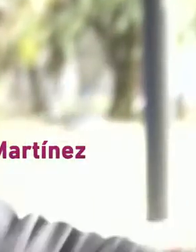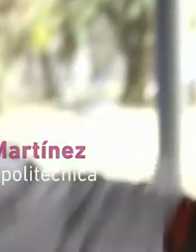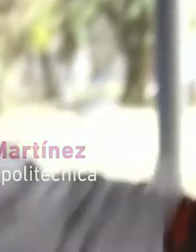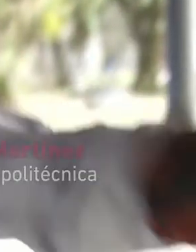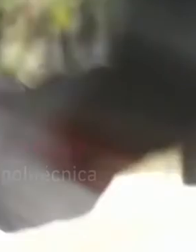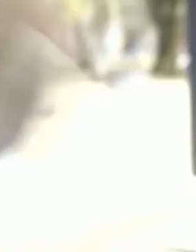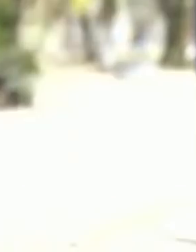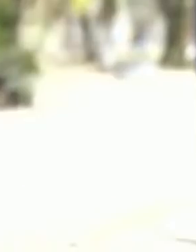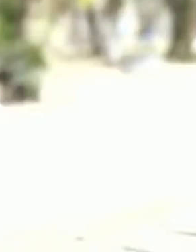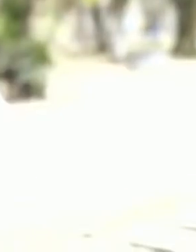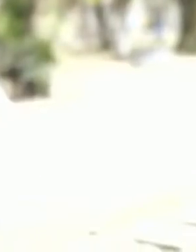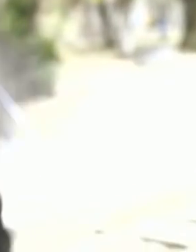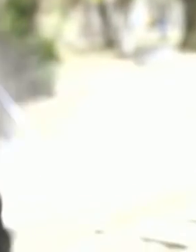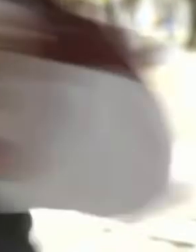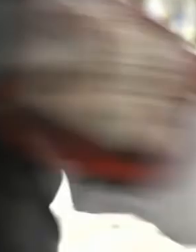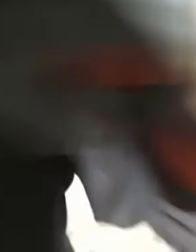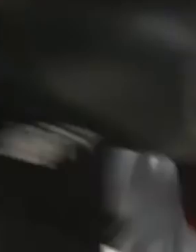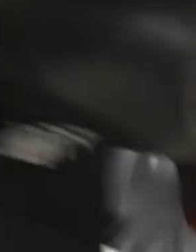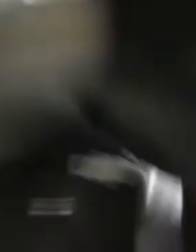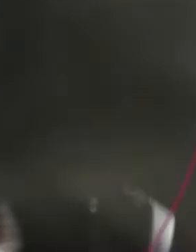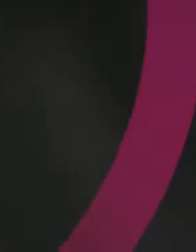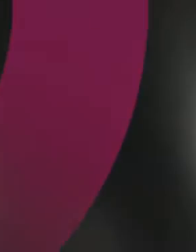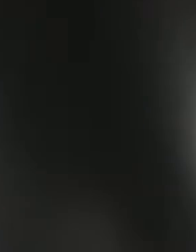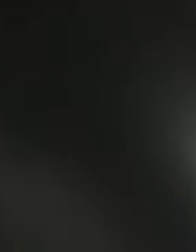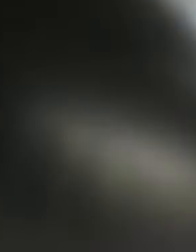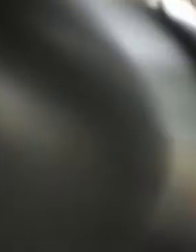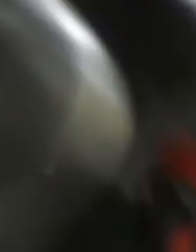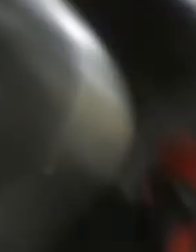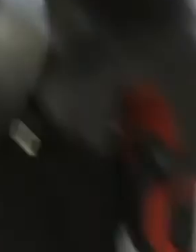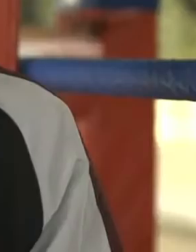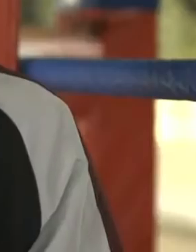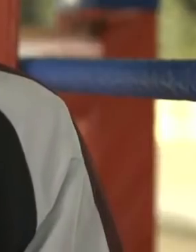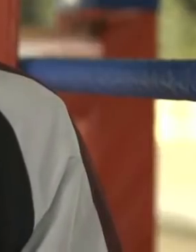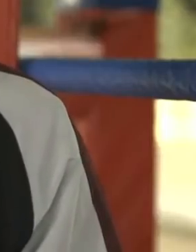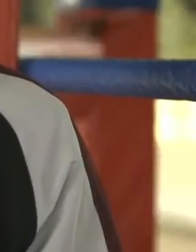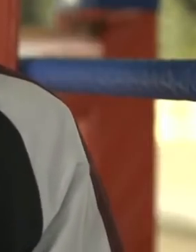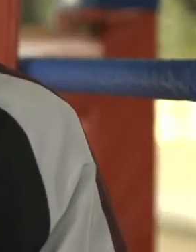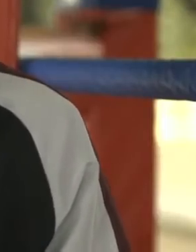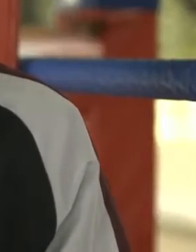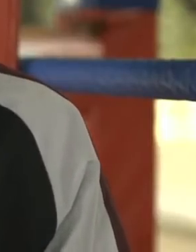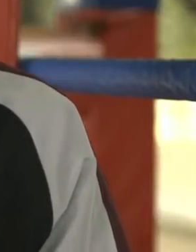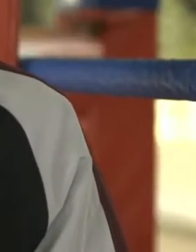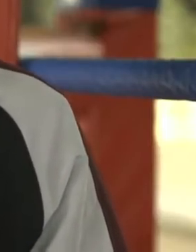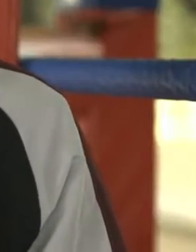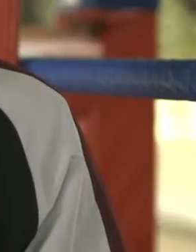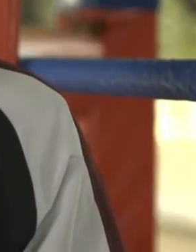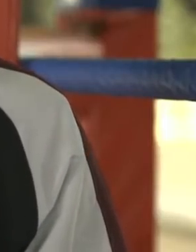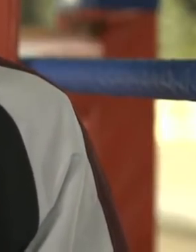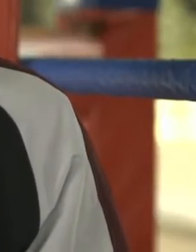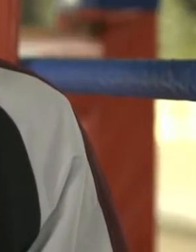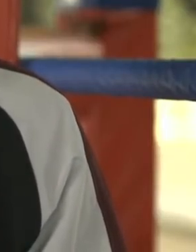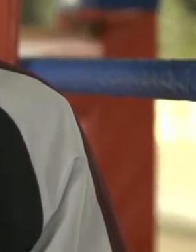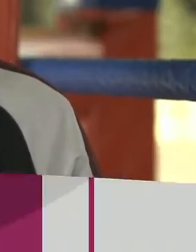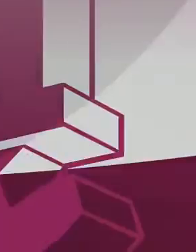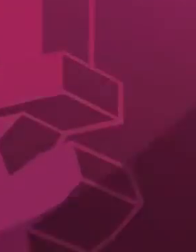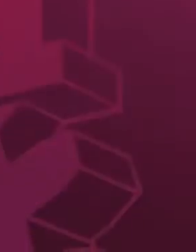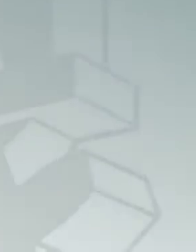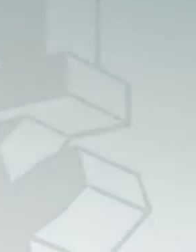chica es politécnica y es muy buena deportista. Es muy buen estudiante. Ser deportista del Politécnico es un gran